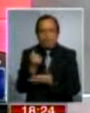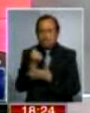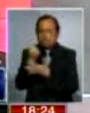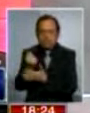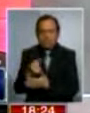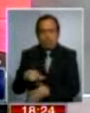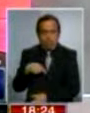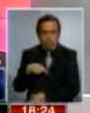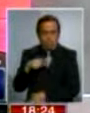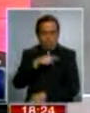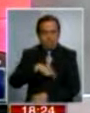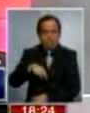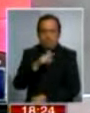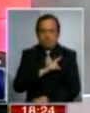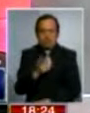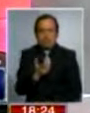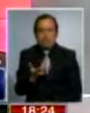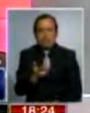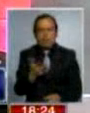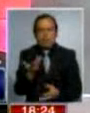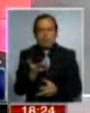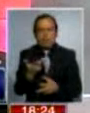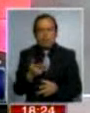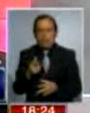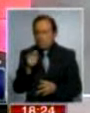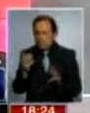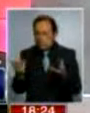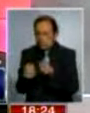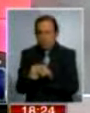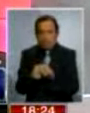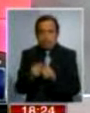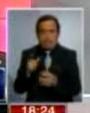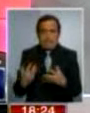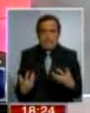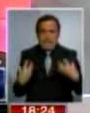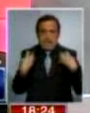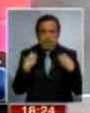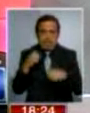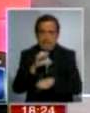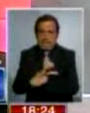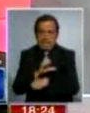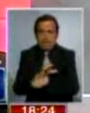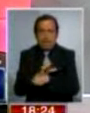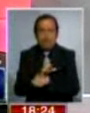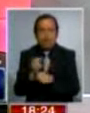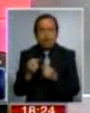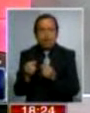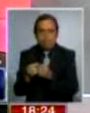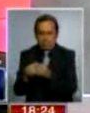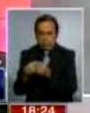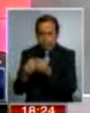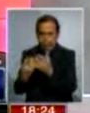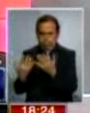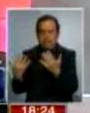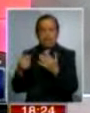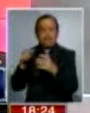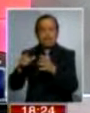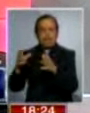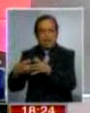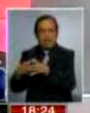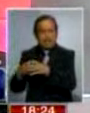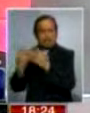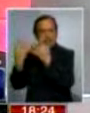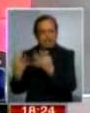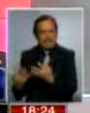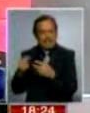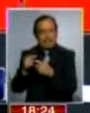endosable al personal de Gendarmería el tener una escasa dotación. Eso es una responsabilidad del Estado de cuánto hace crecer la planta del personal de Gendarmería.